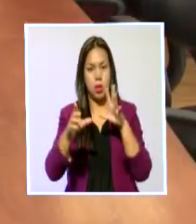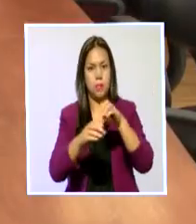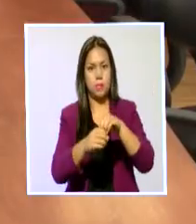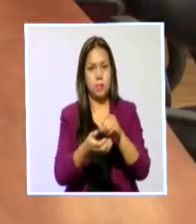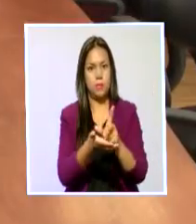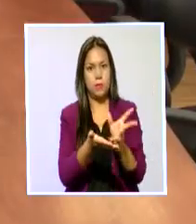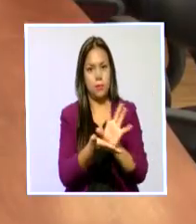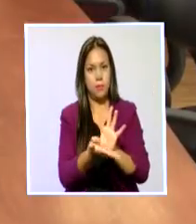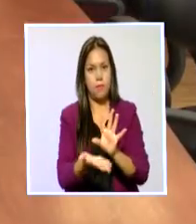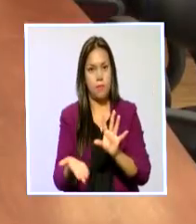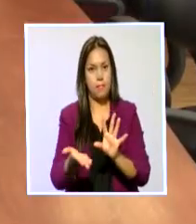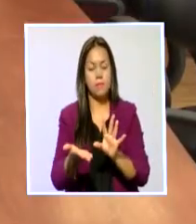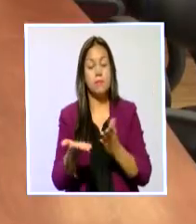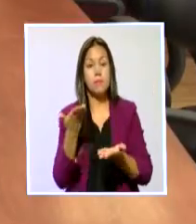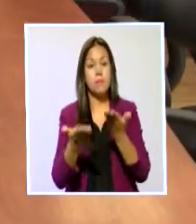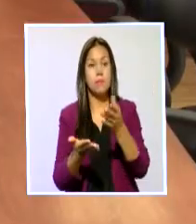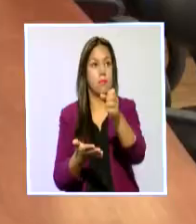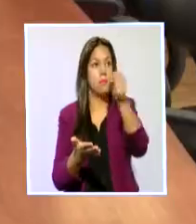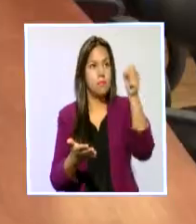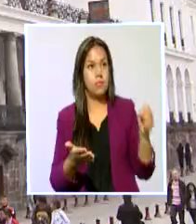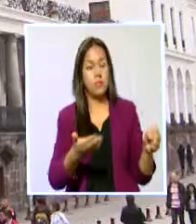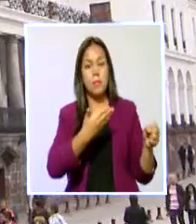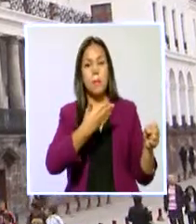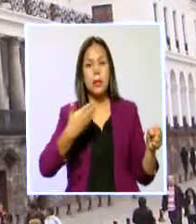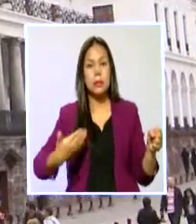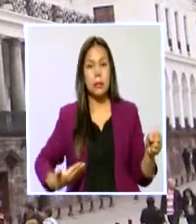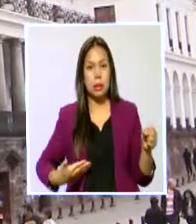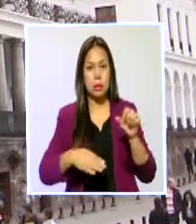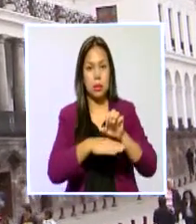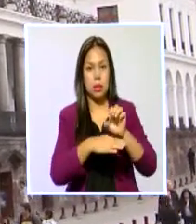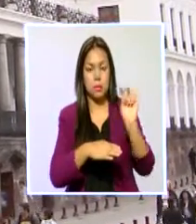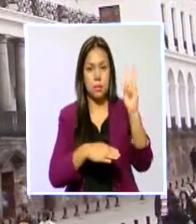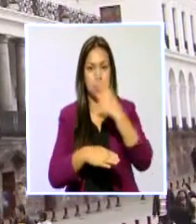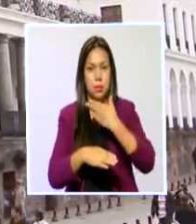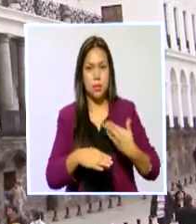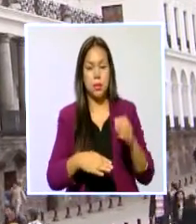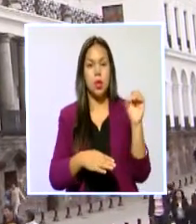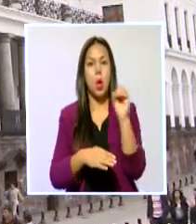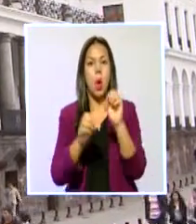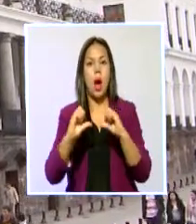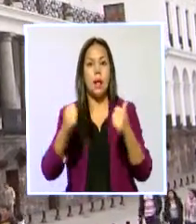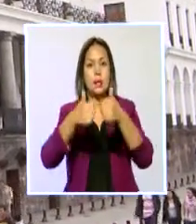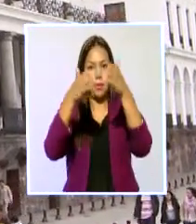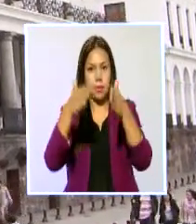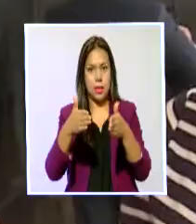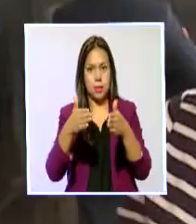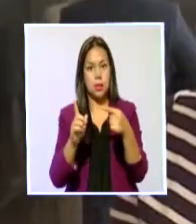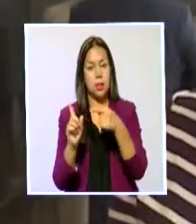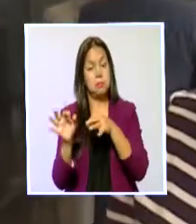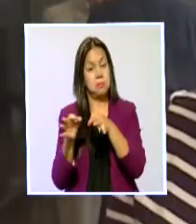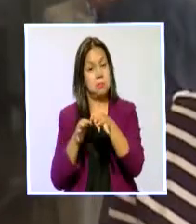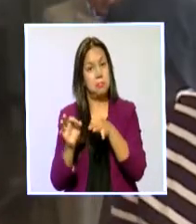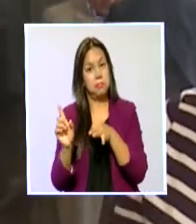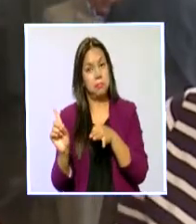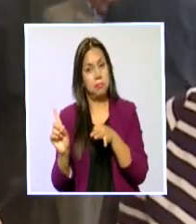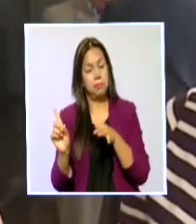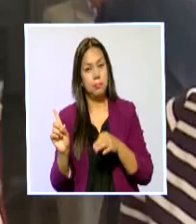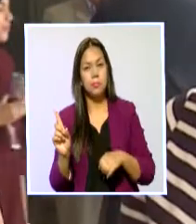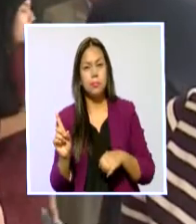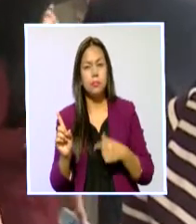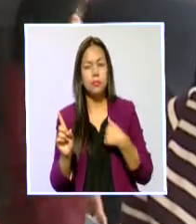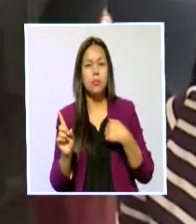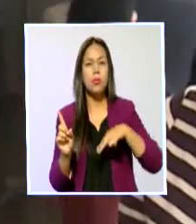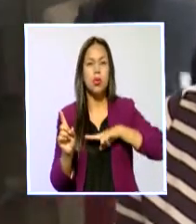el procedimiento de destitución a presidente de la República, vicepresidente y asambleístas, según Samaniego. Nosotros habíamos planteado en